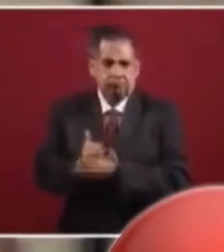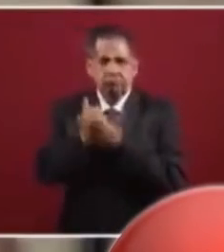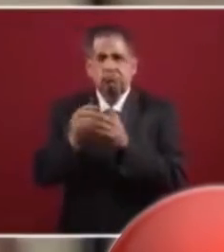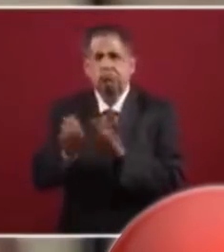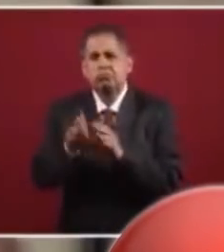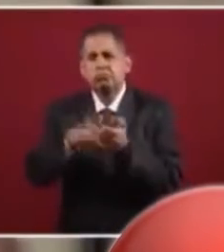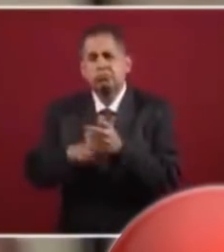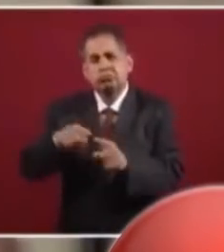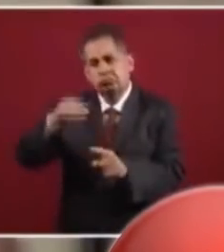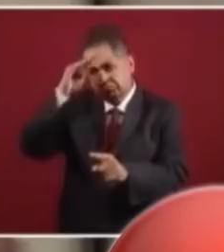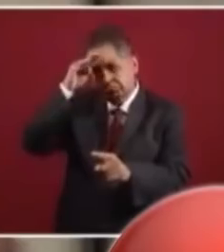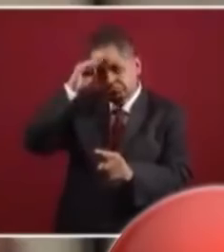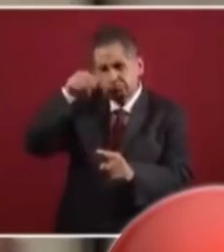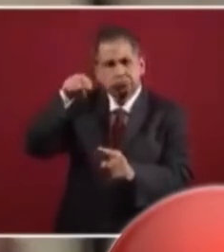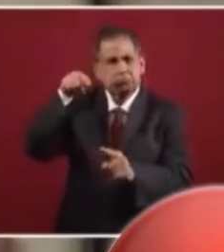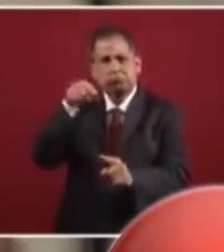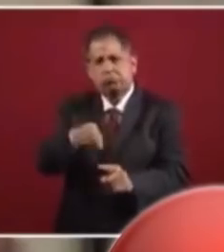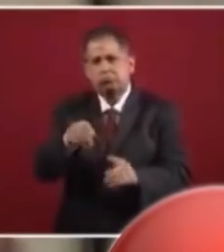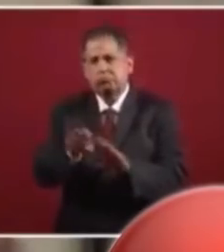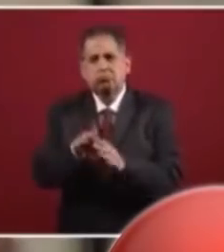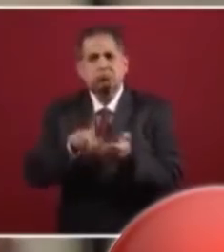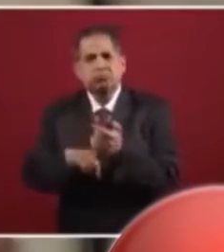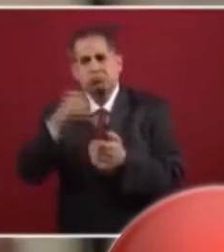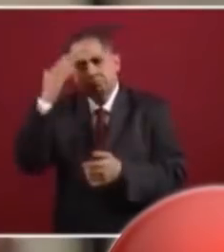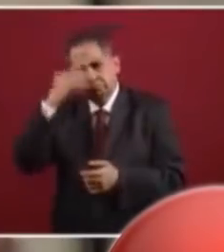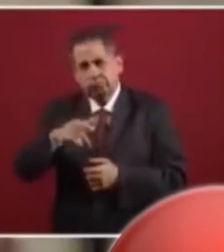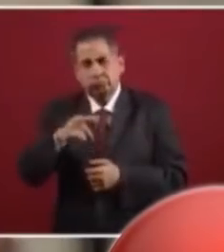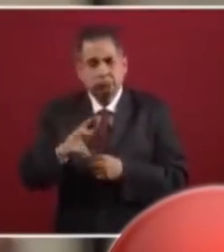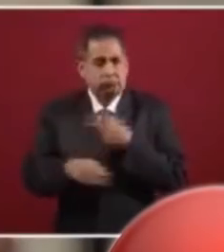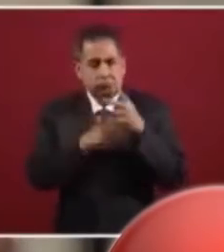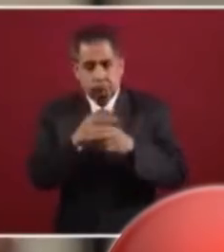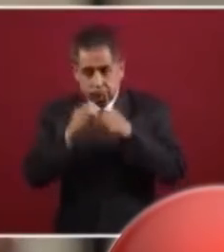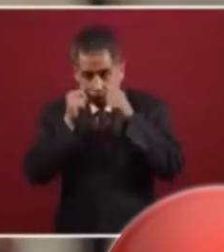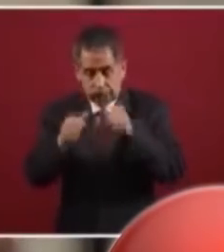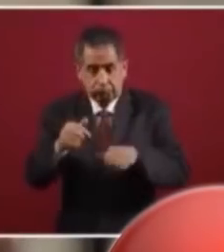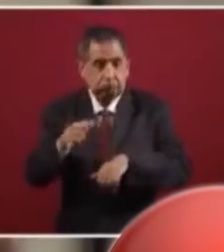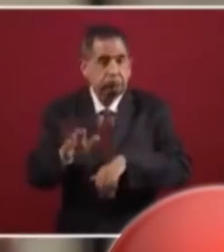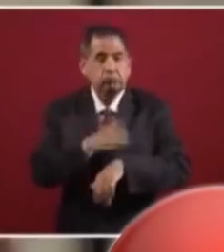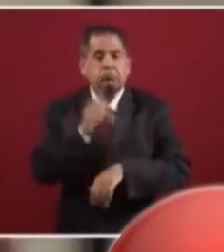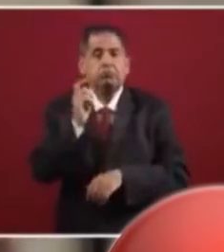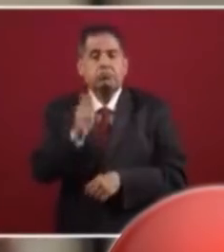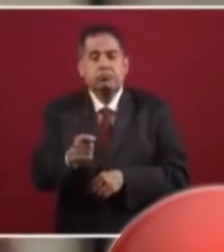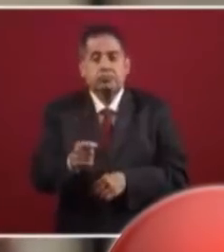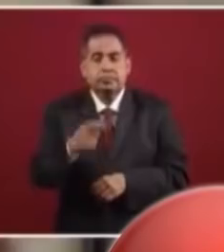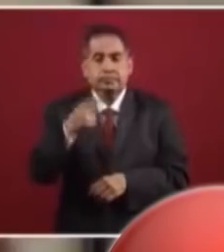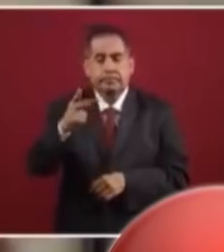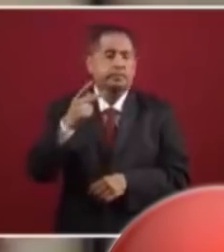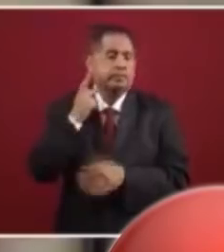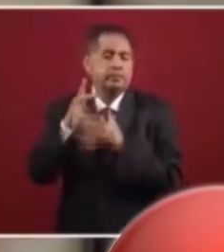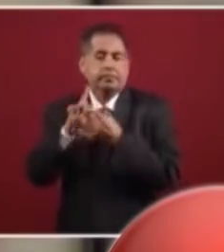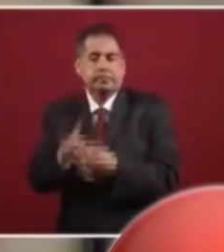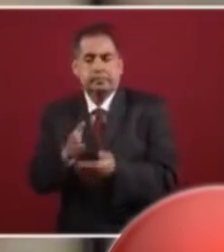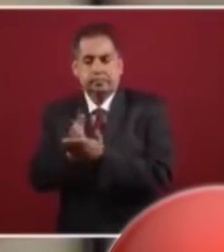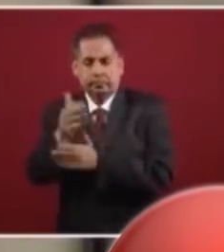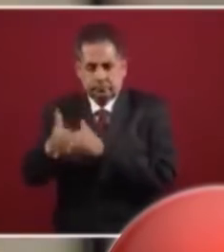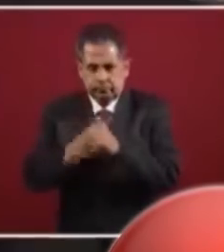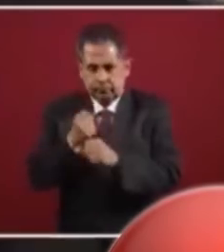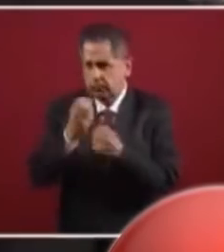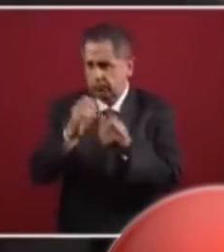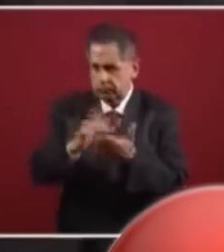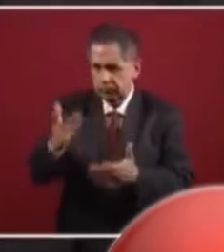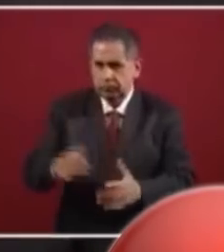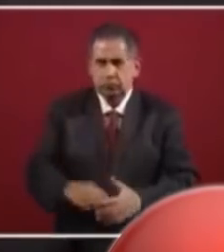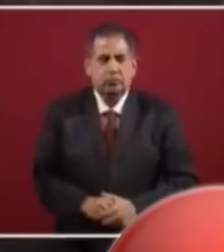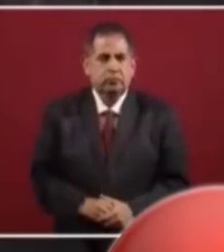sería su posicionamiento y saber si le va a dar seguimiento a esto porque es parte de su política seccional muchas gracias